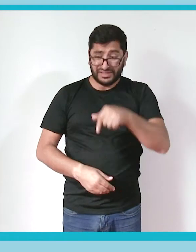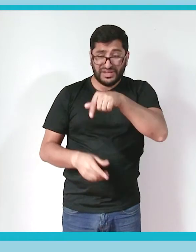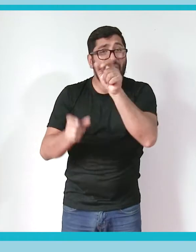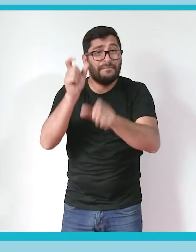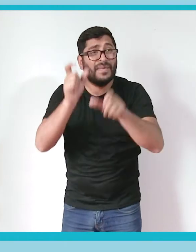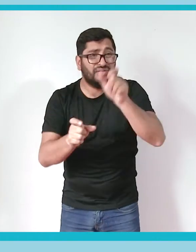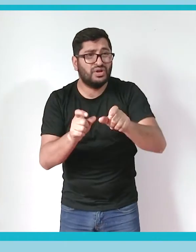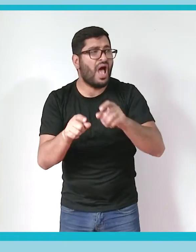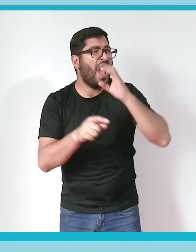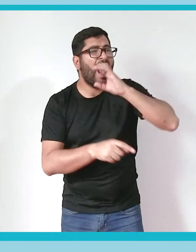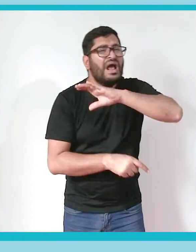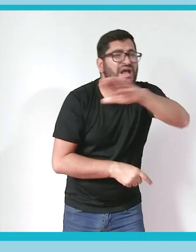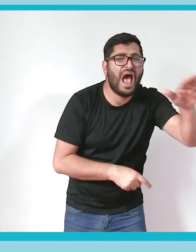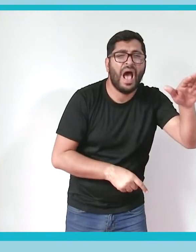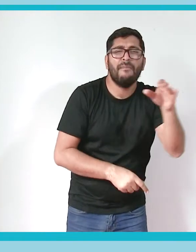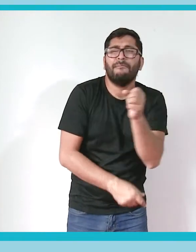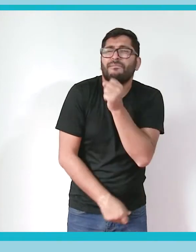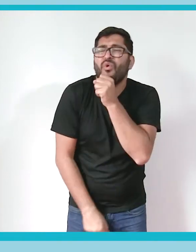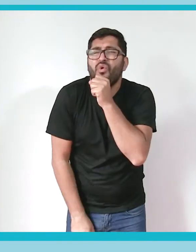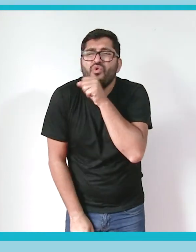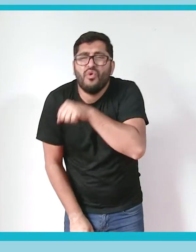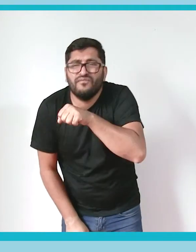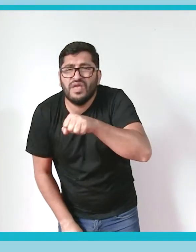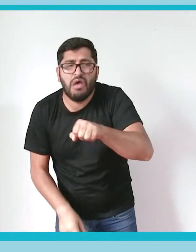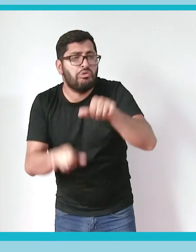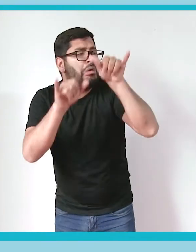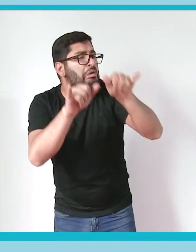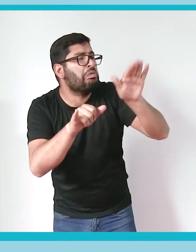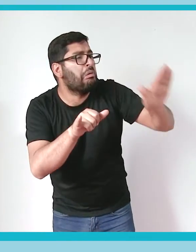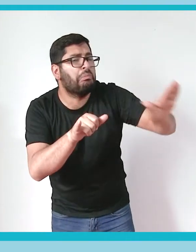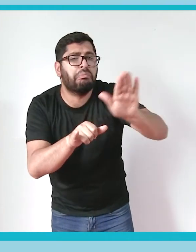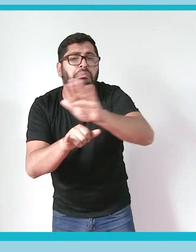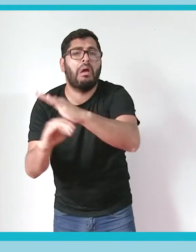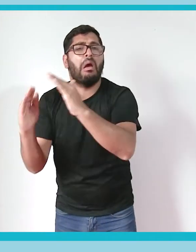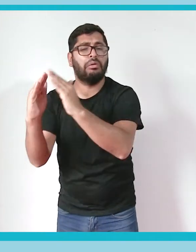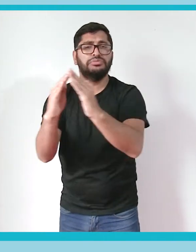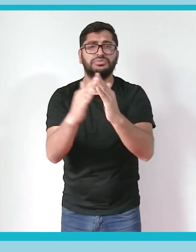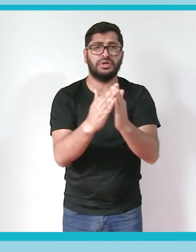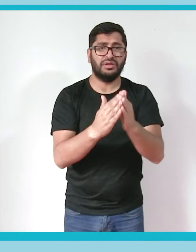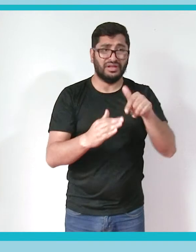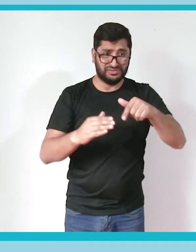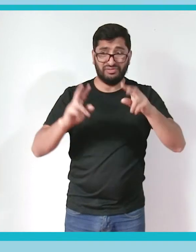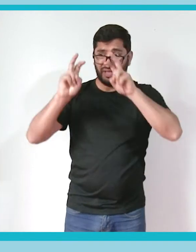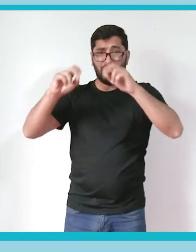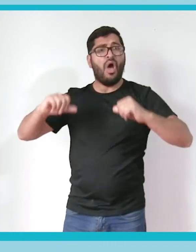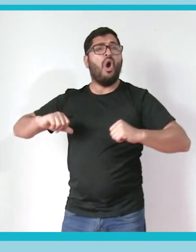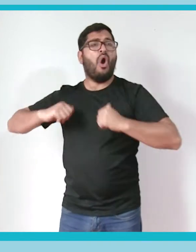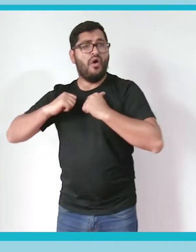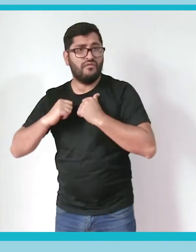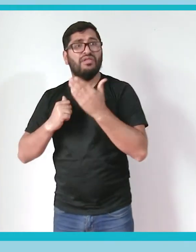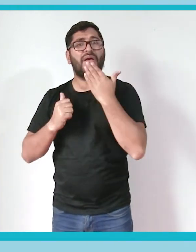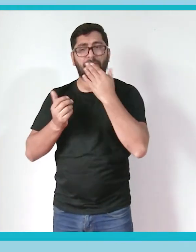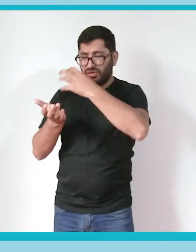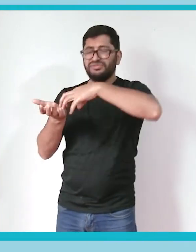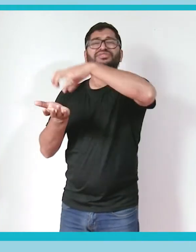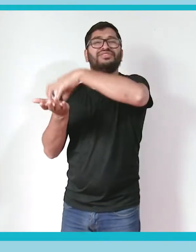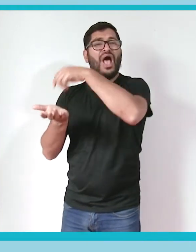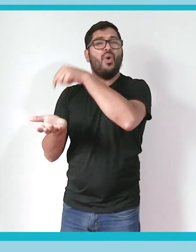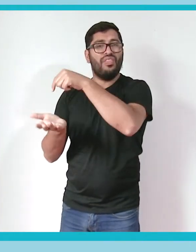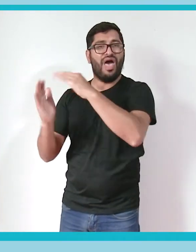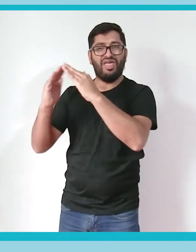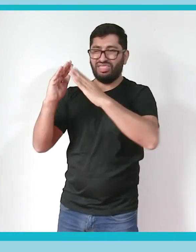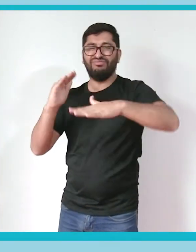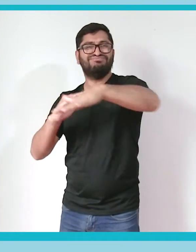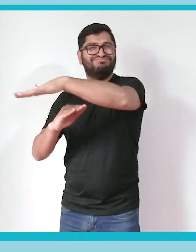que habemos en el campo hoy en día somos los viejitos, los viejos, los mayores, porque los jóvenes están en la